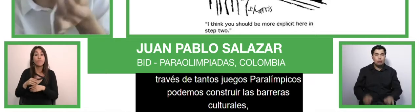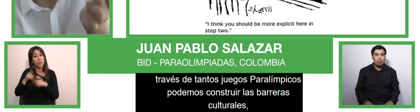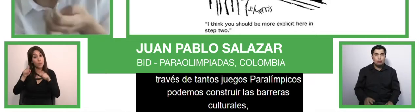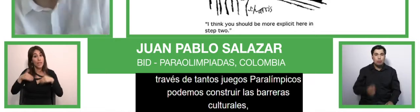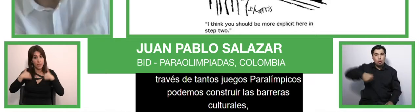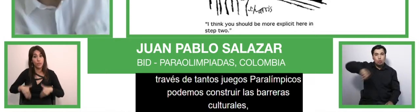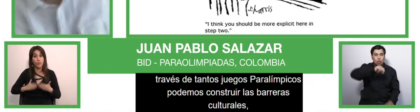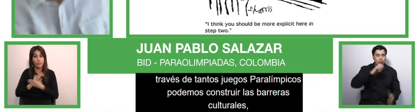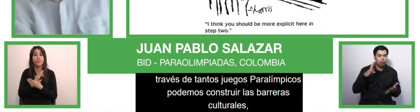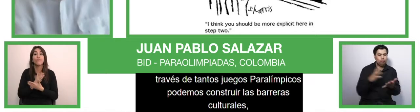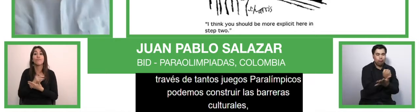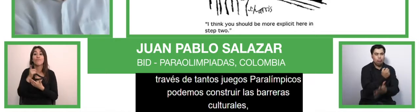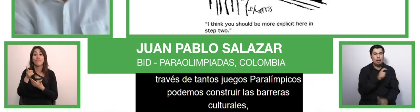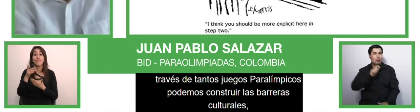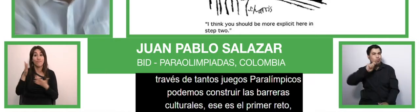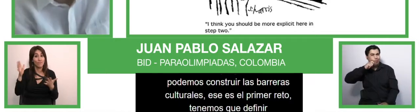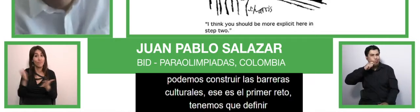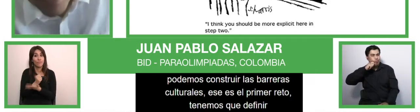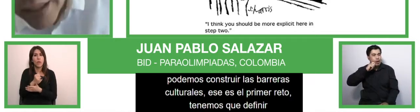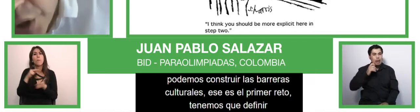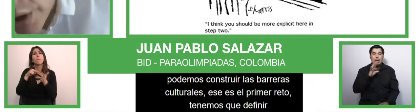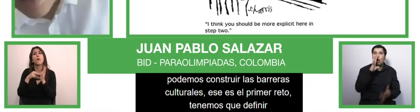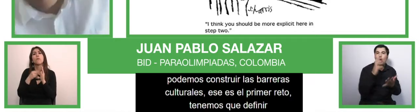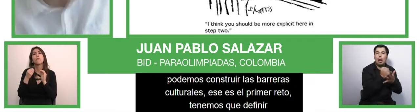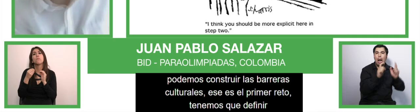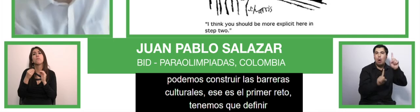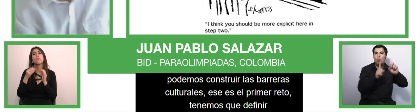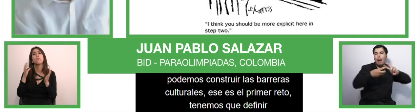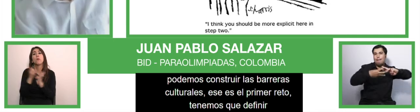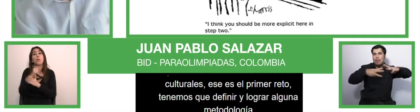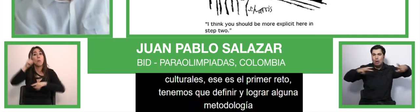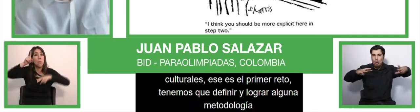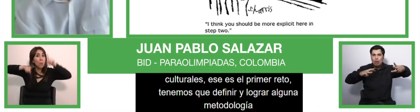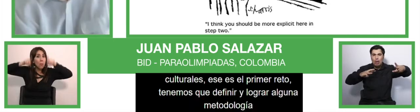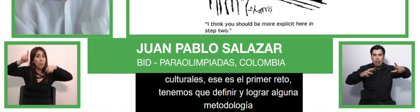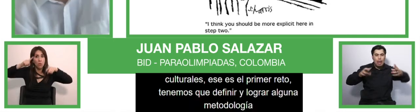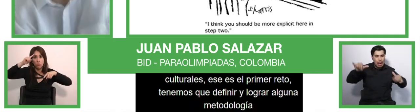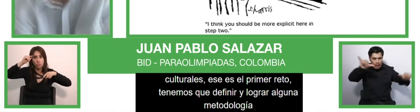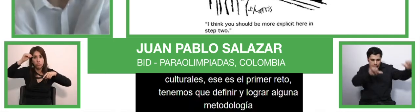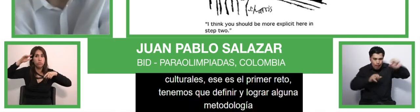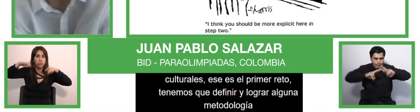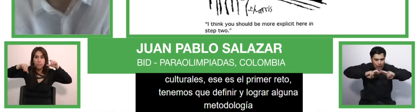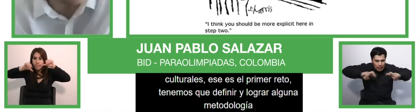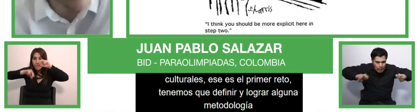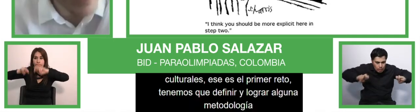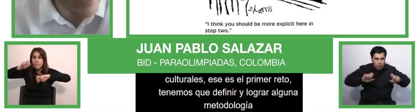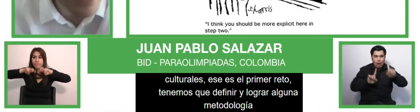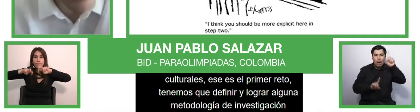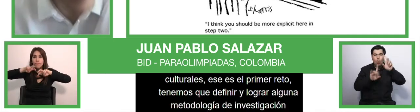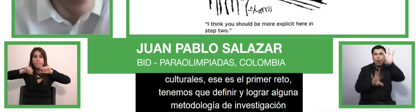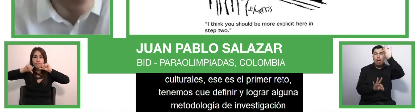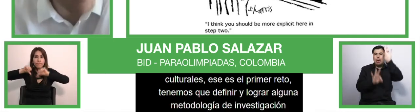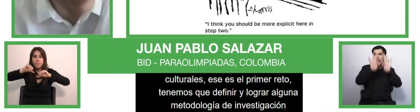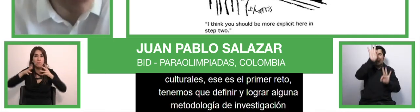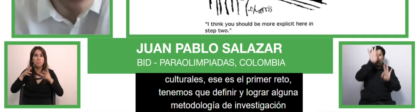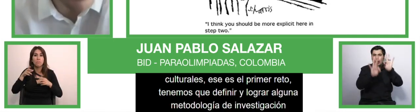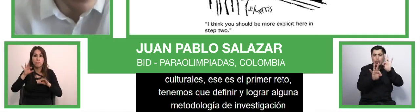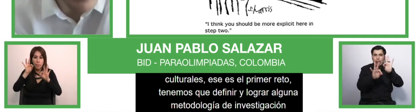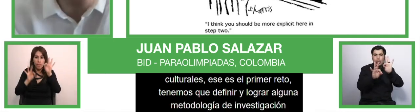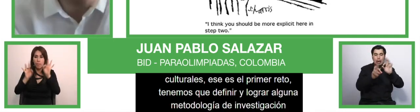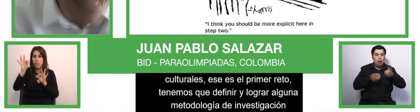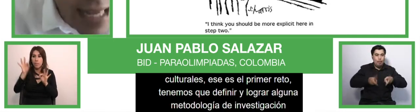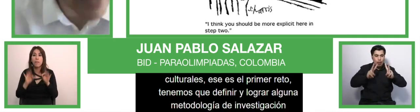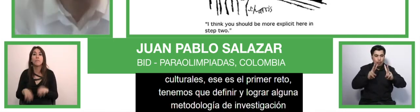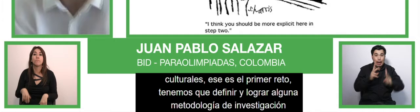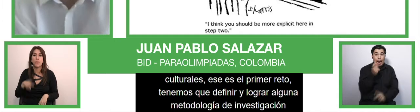alguna metodología de investigación y de medición y unos indicadores que nos permitan entender este impacto, entender